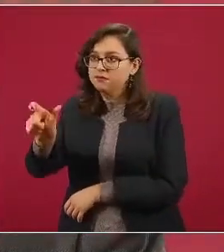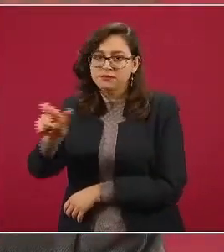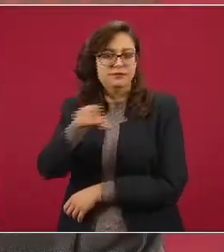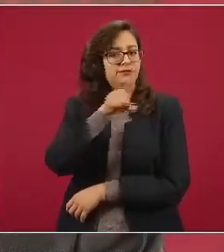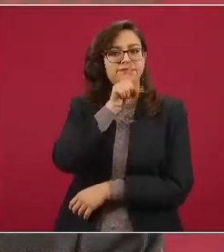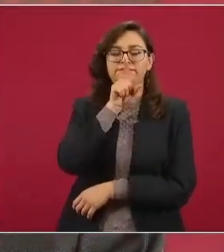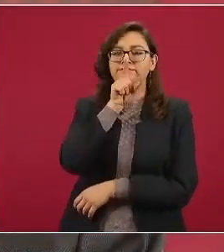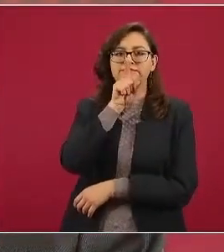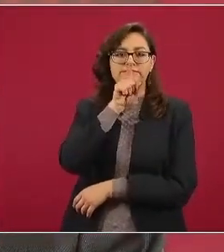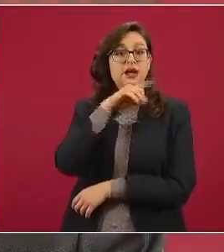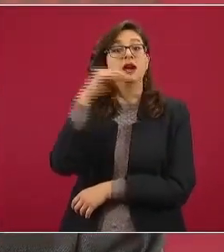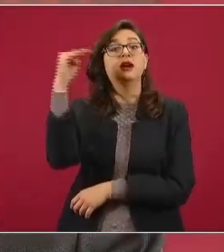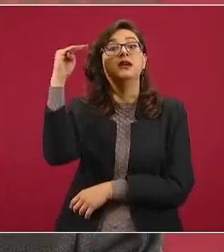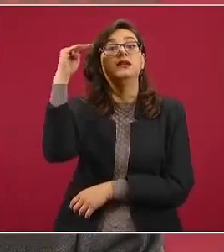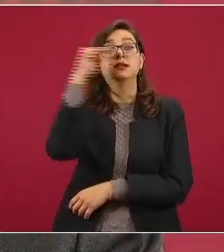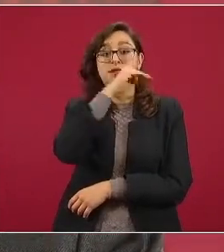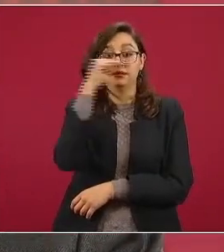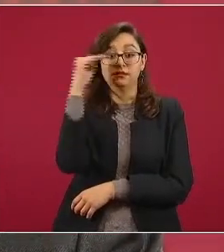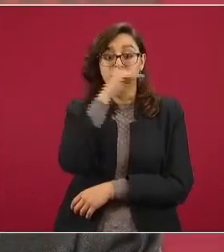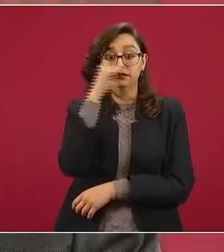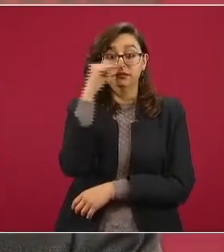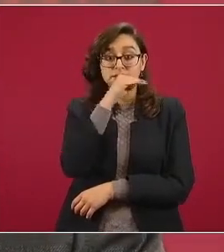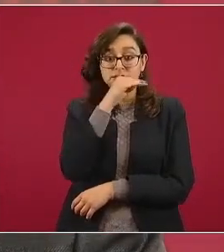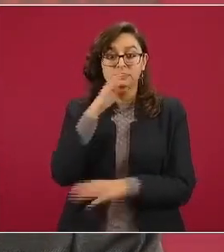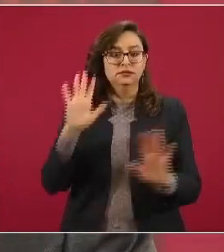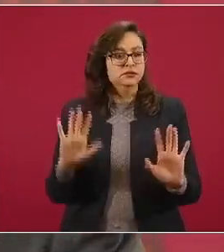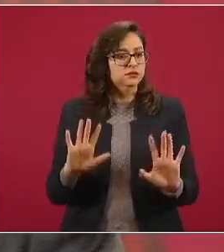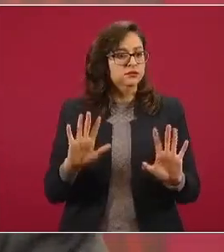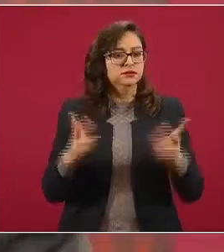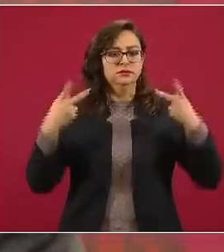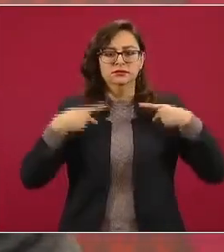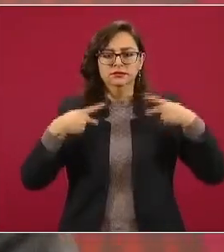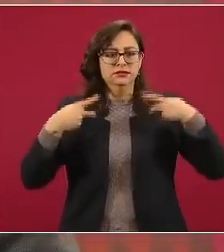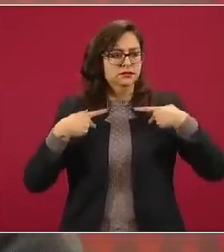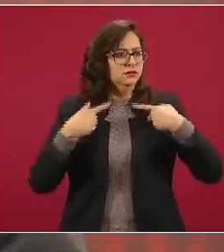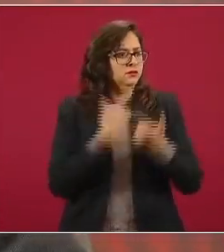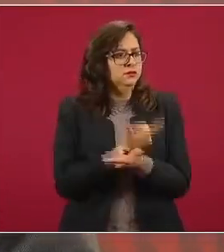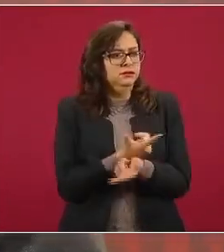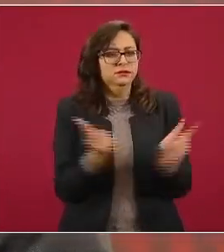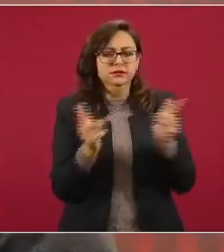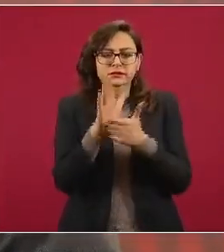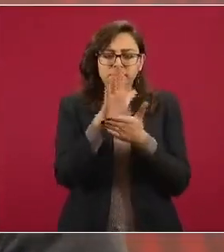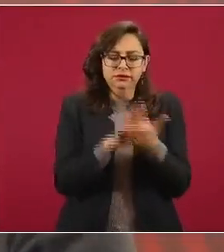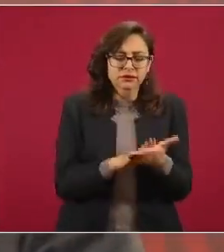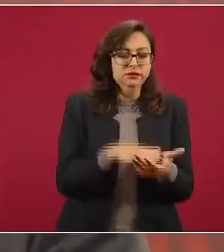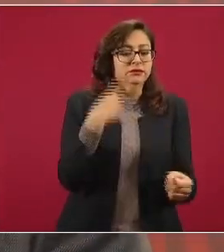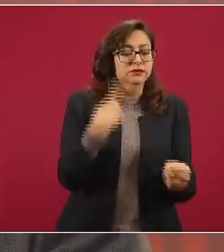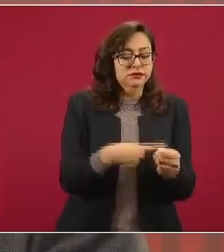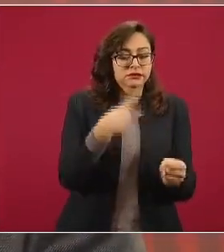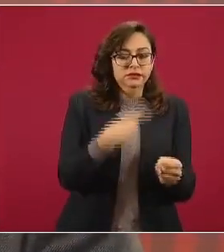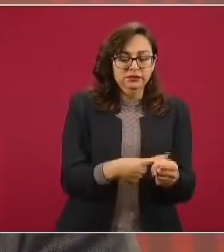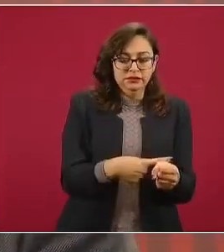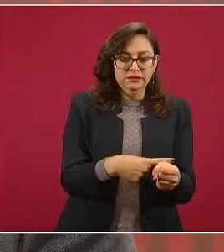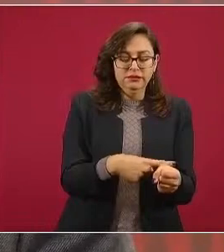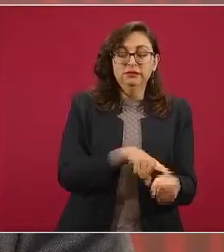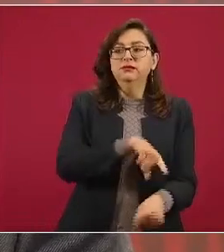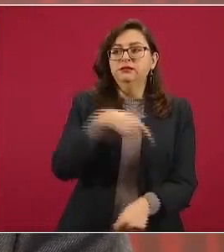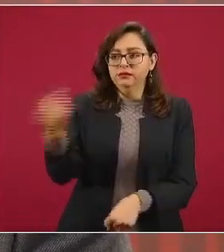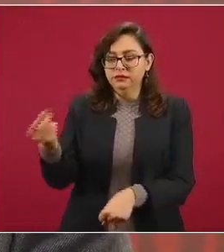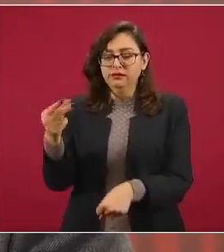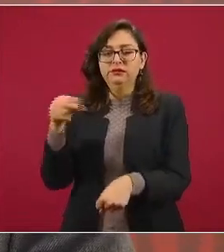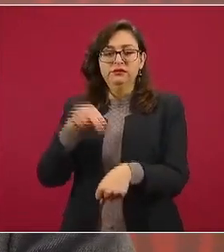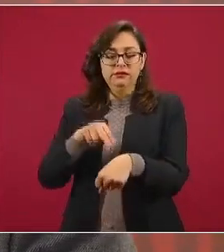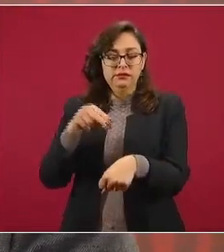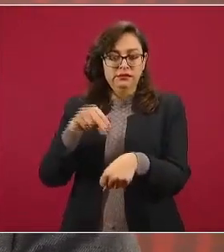Cualquier persona, gente humilde que esté enfermo puede ir, sí,